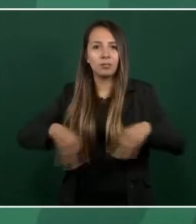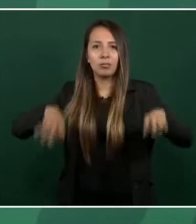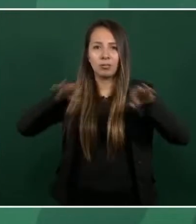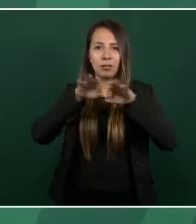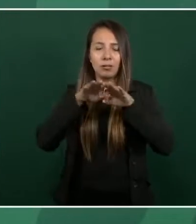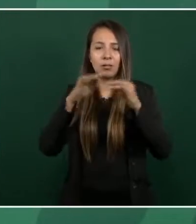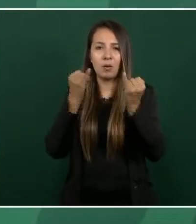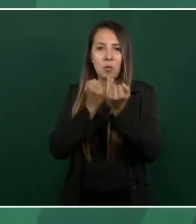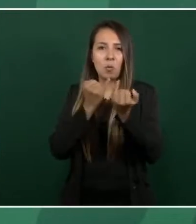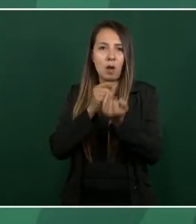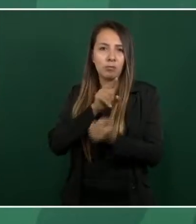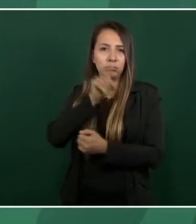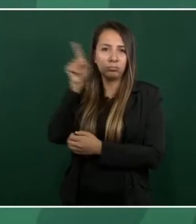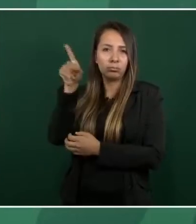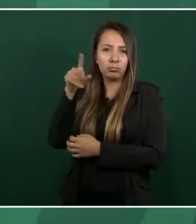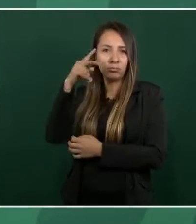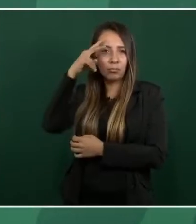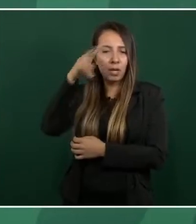Palacio Nacional,